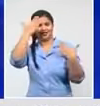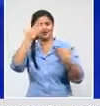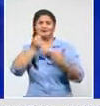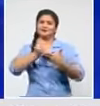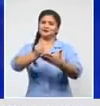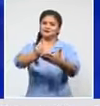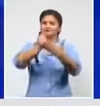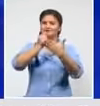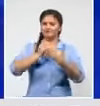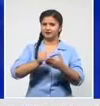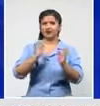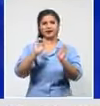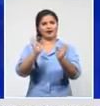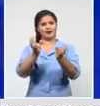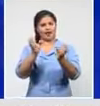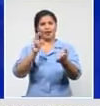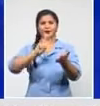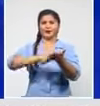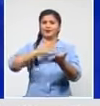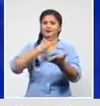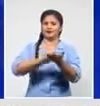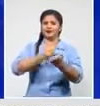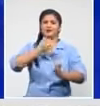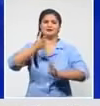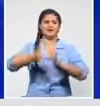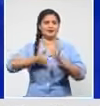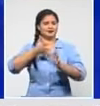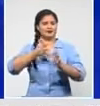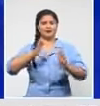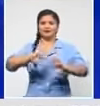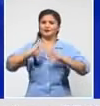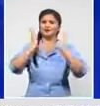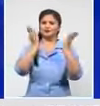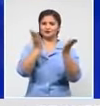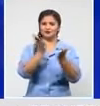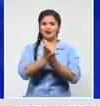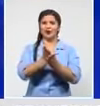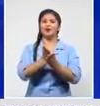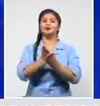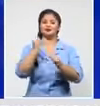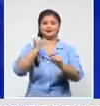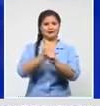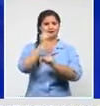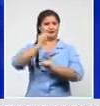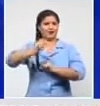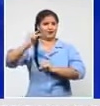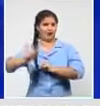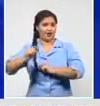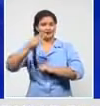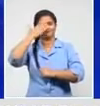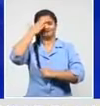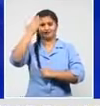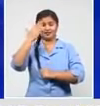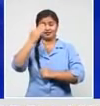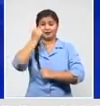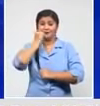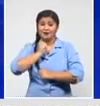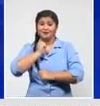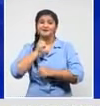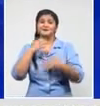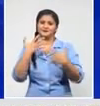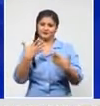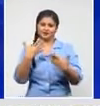lo reproduce, la intérprete de lenguas de señas y fundamentalmente a todas las personas que nos escuchan